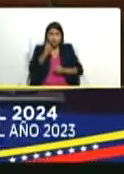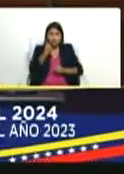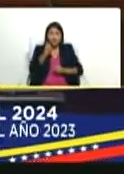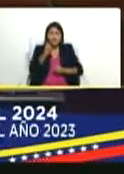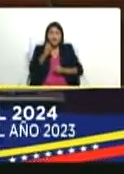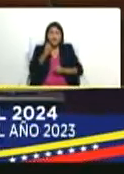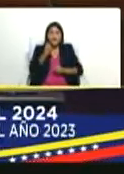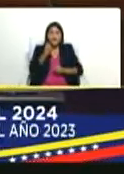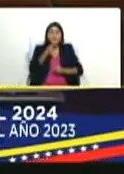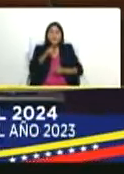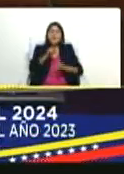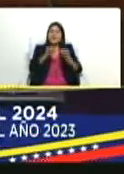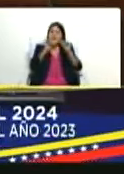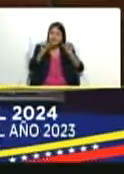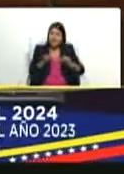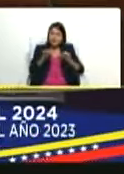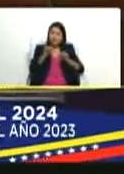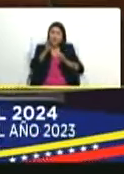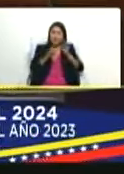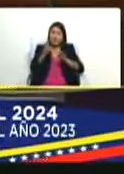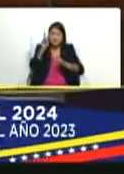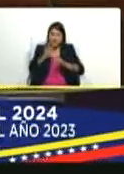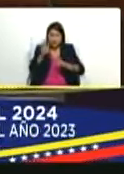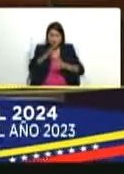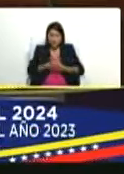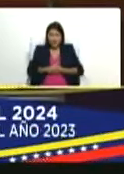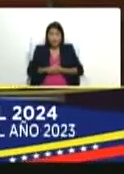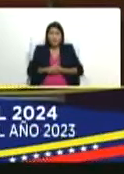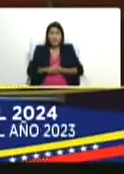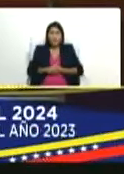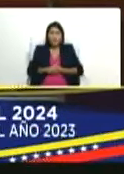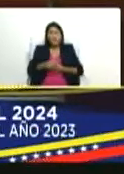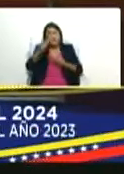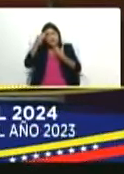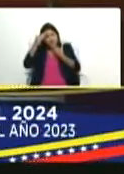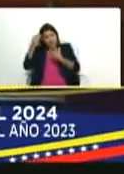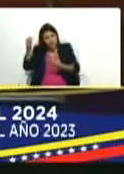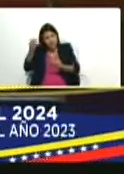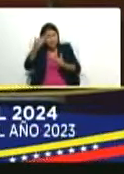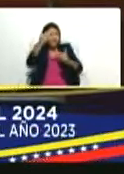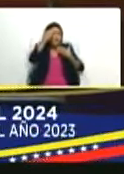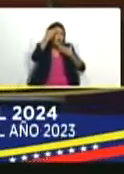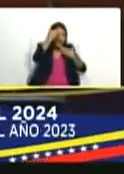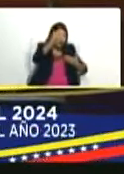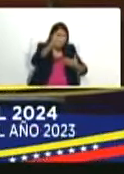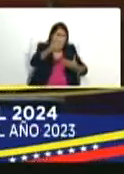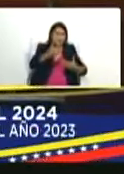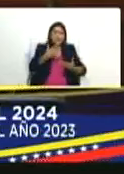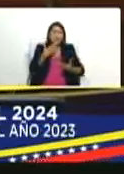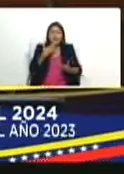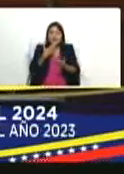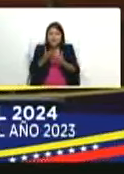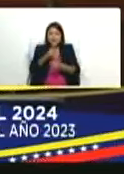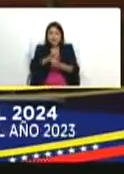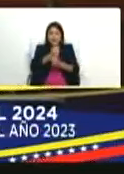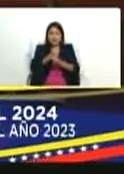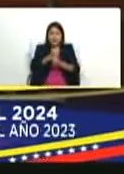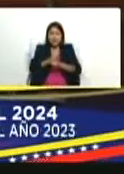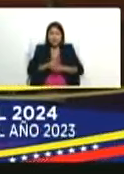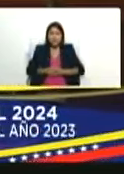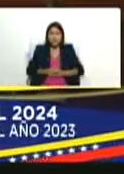optimización del sistema de justicia en nuestro país. Valga mi saludo y el agradecimiento por su trabajo.